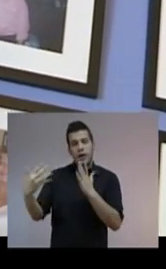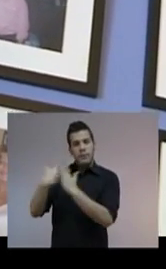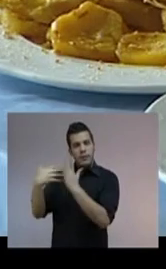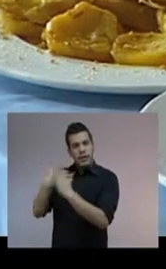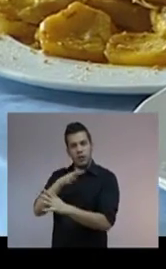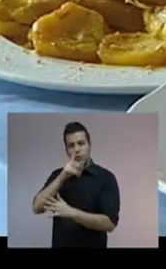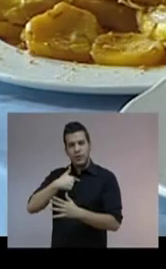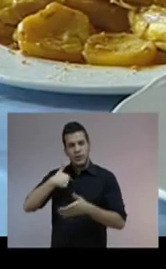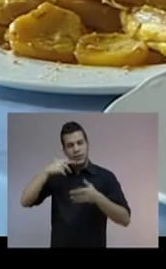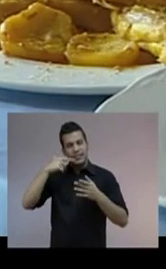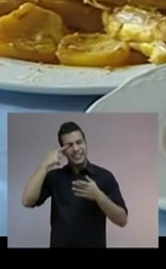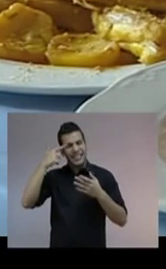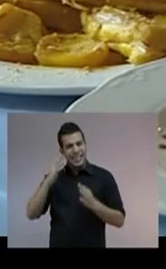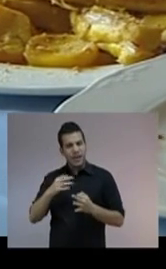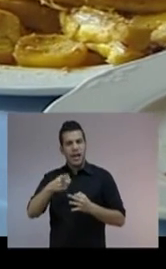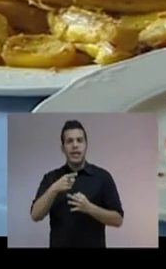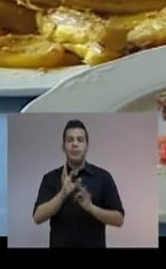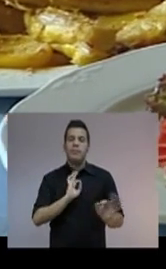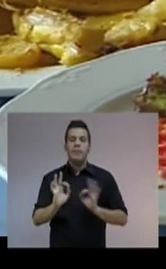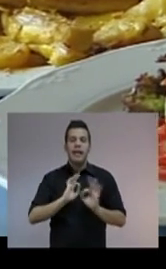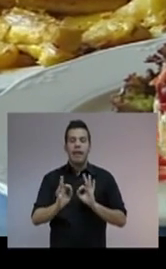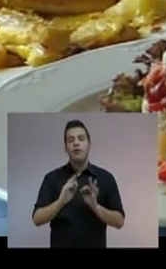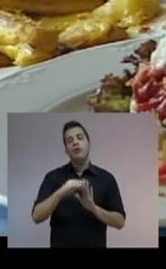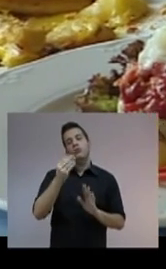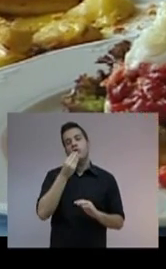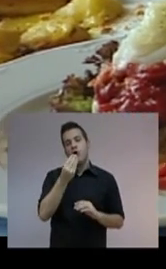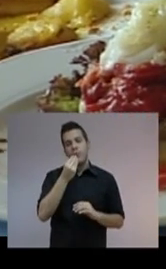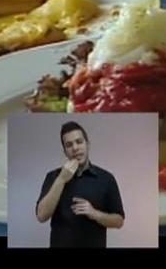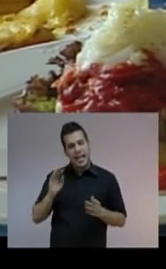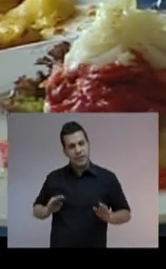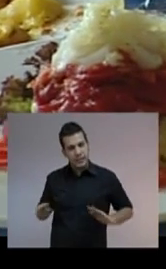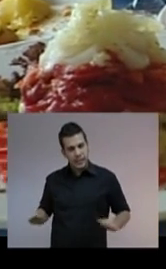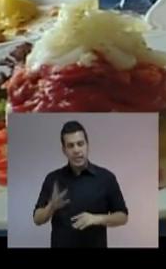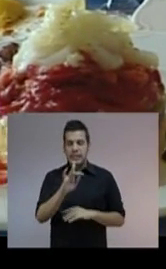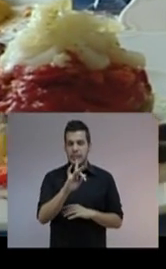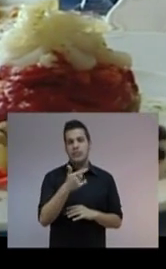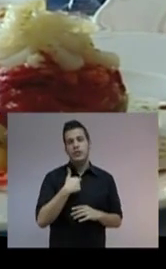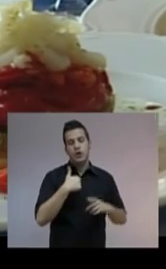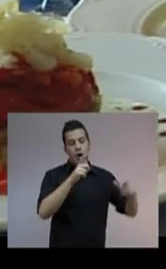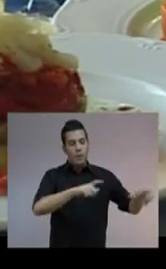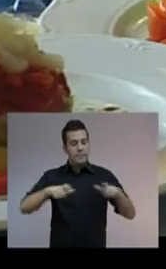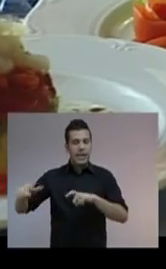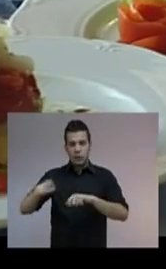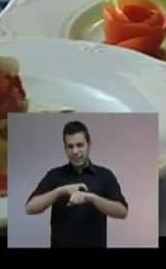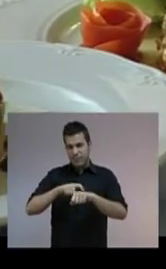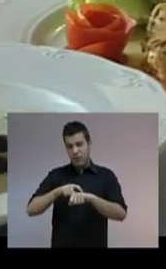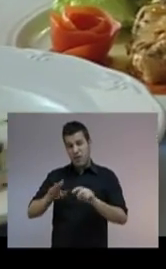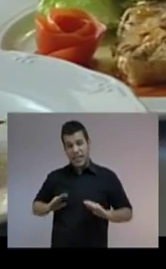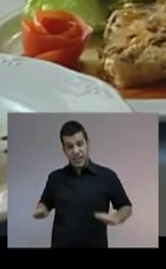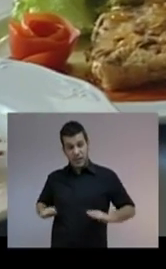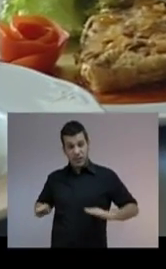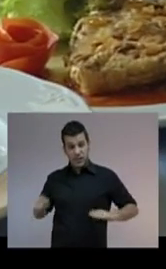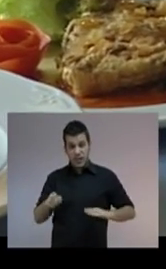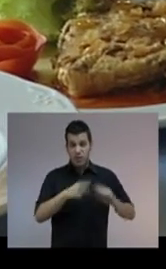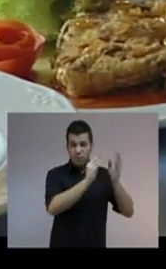nos has preparado toda una selección de comida muy típica ibicenca. Sí, he hecho una selección de platos, diríamos, típicos de aquí, que es lo que